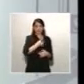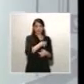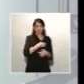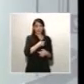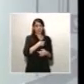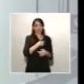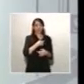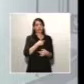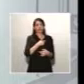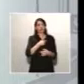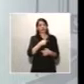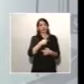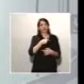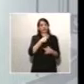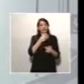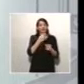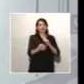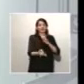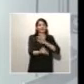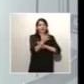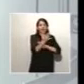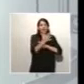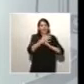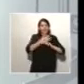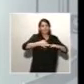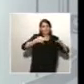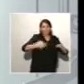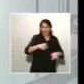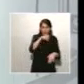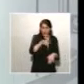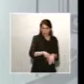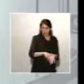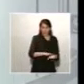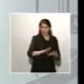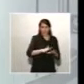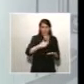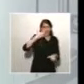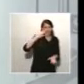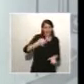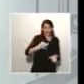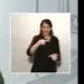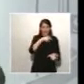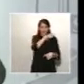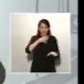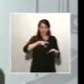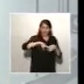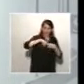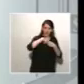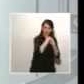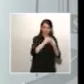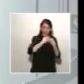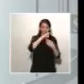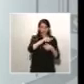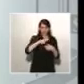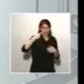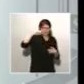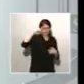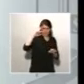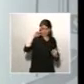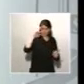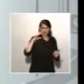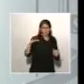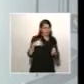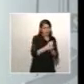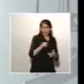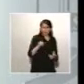digamos, formalmente hoy, pero realmente todos los expertos del comité, que aprovecho para decir que son grandes profesionales en sus